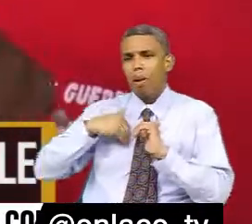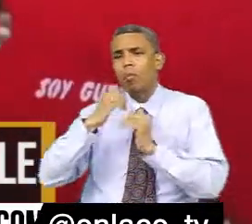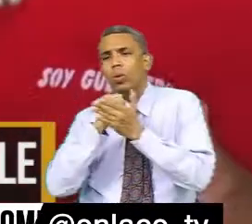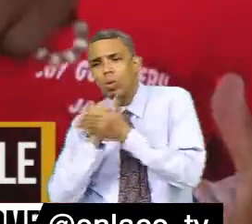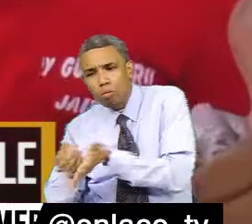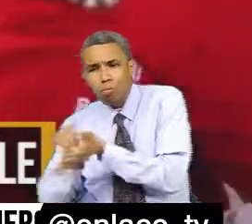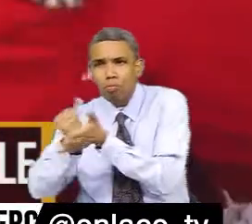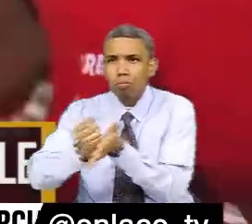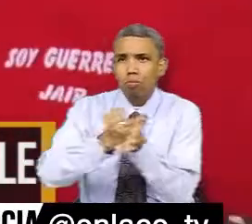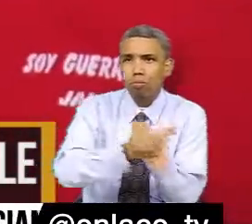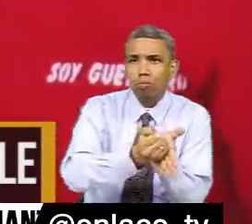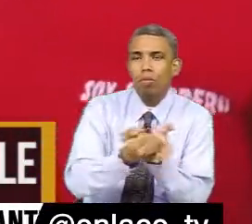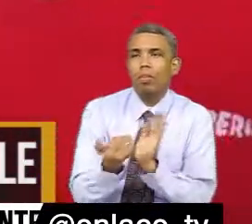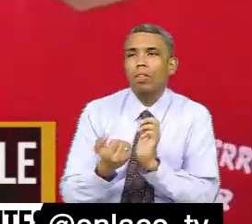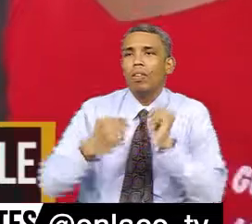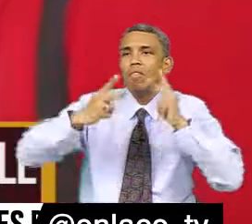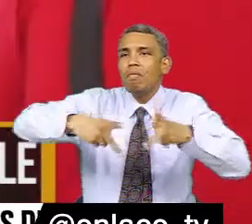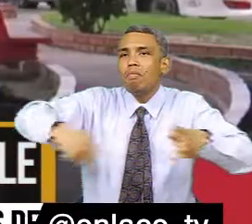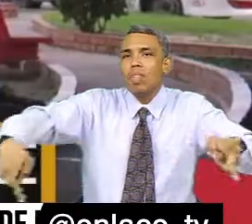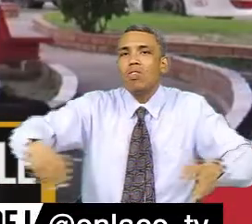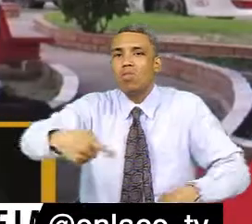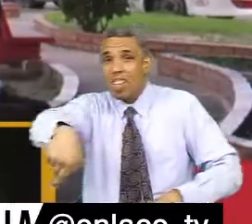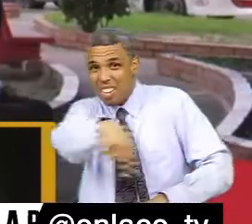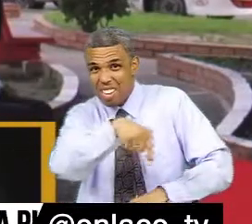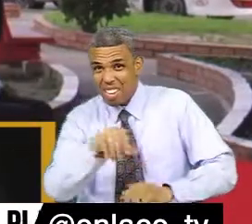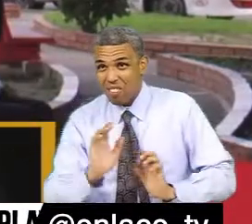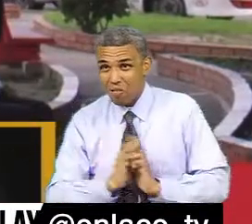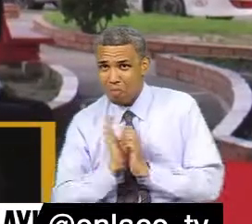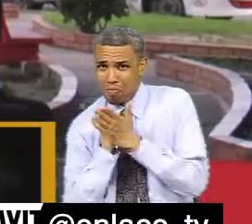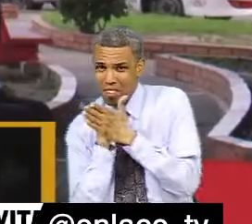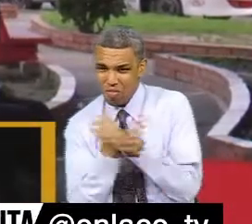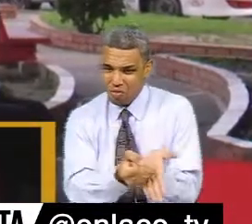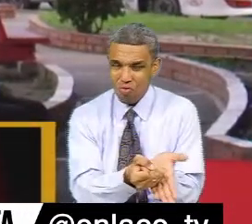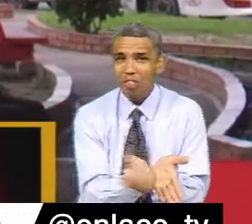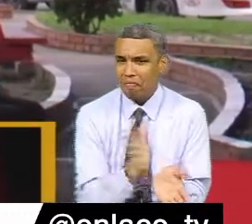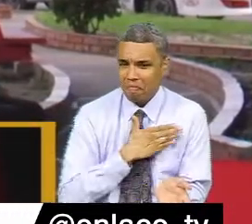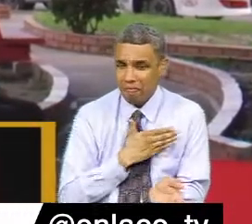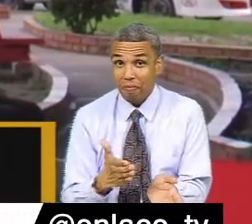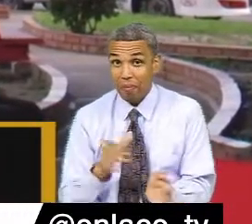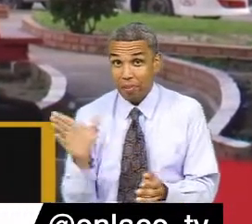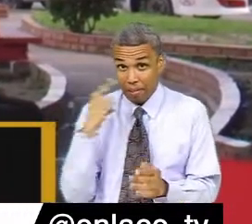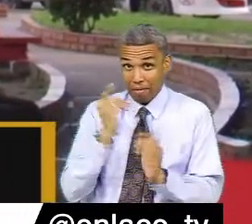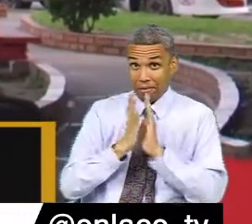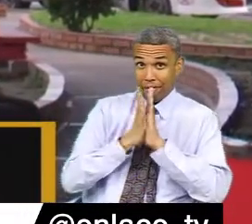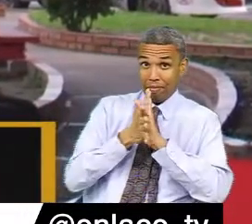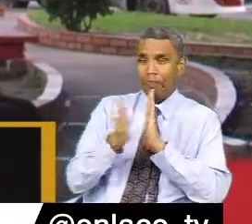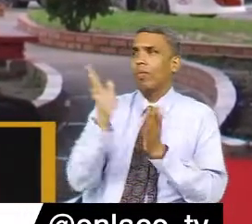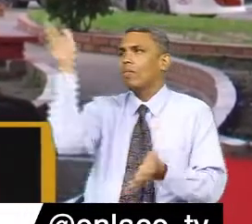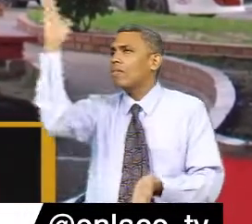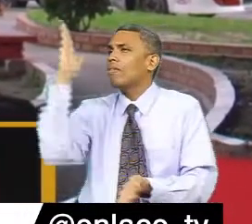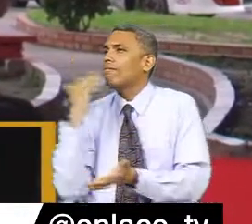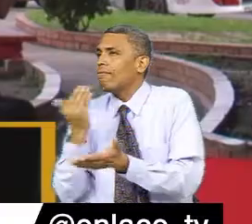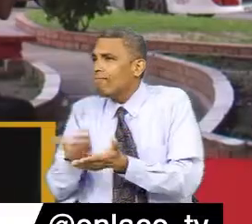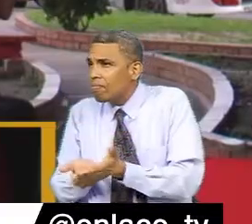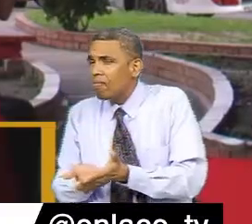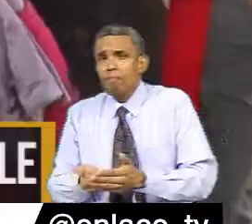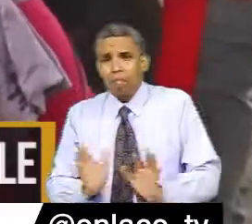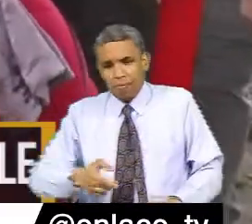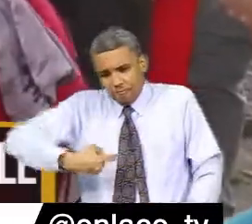esta población se sienta acompañada. Primeramente queremos darle gracias a Dios pues por la oportunidad que Él nos dio de generar esta acción social. Nos